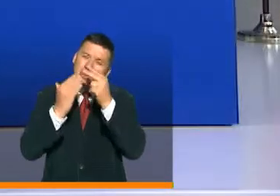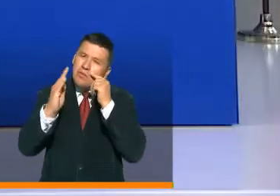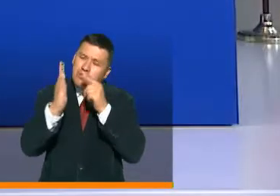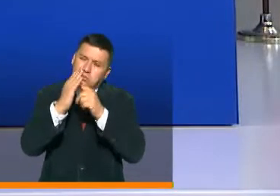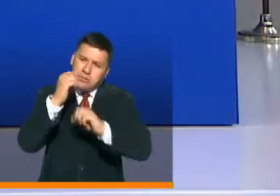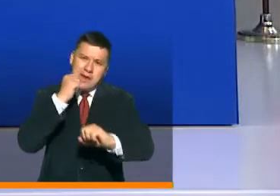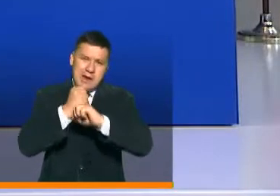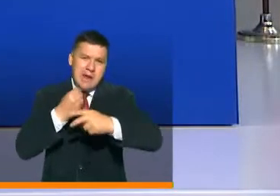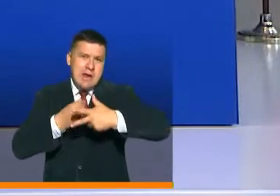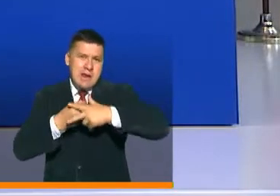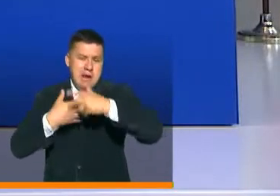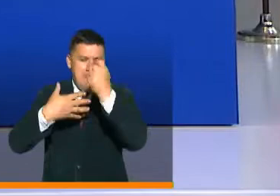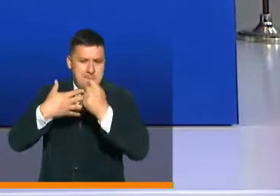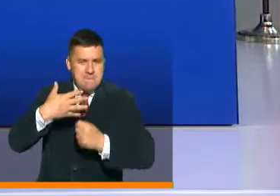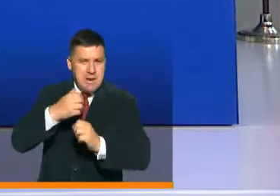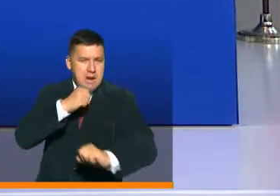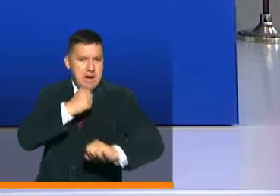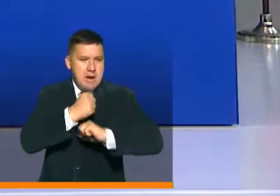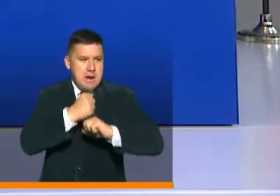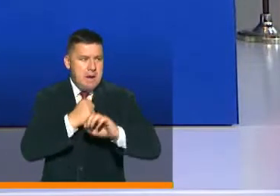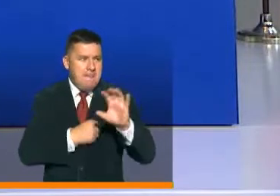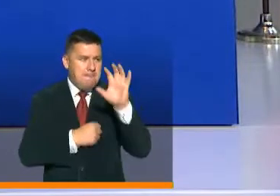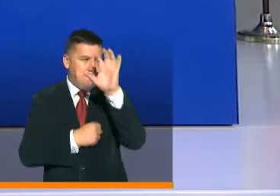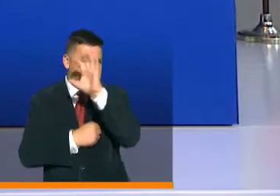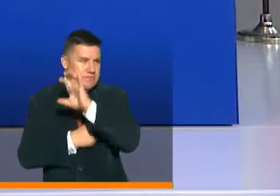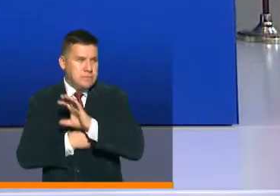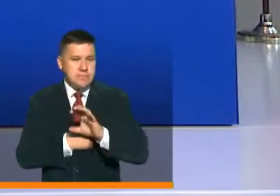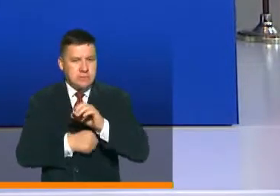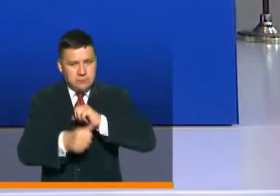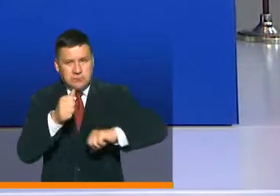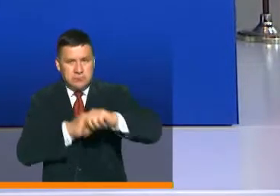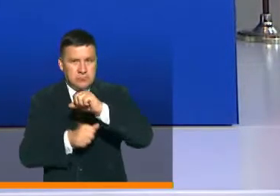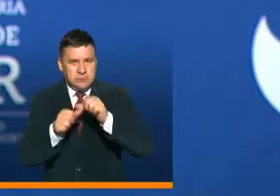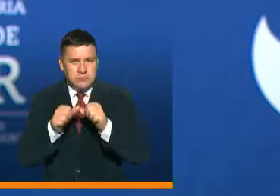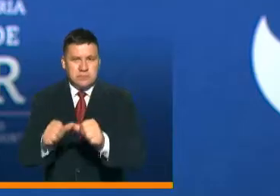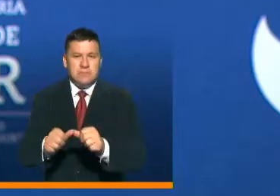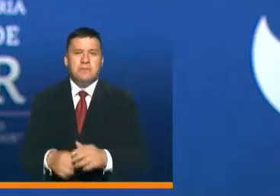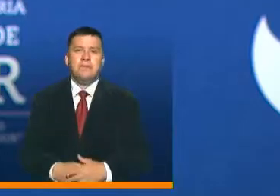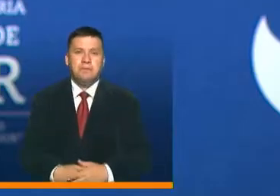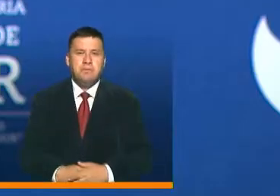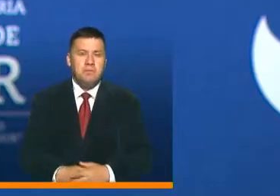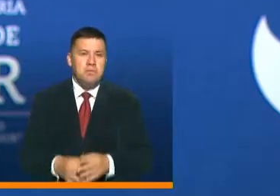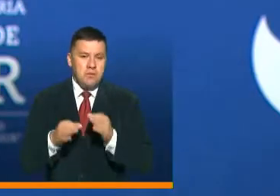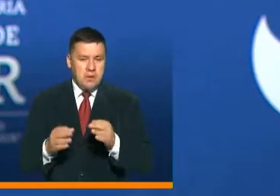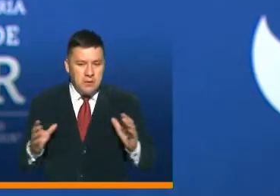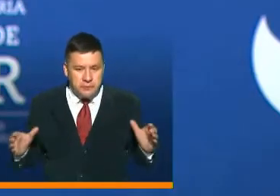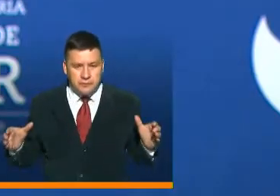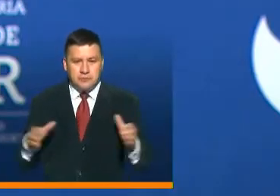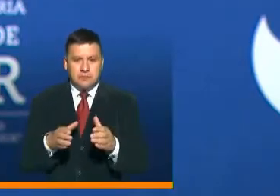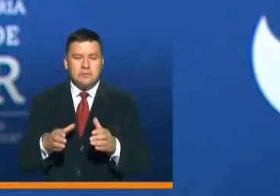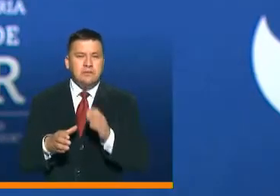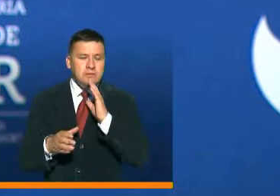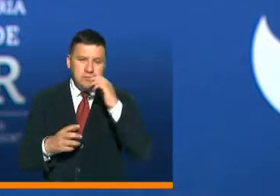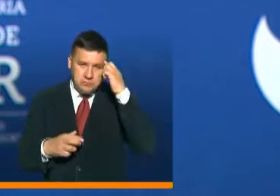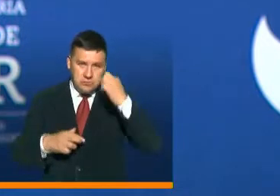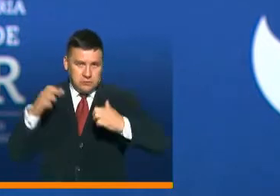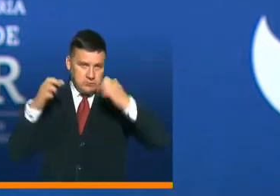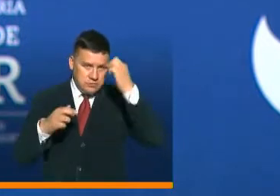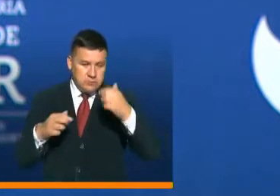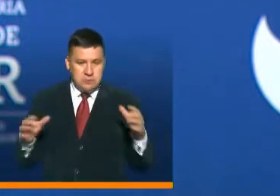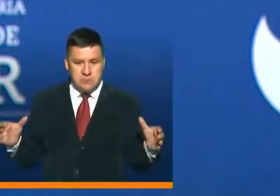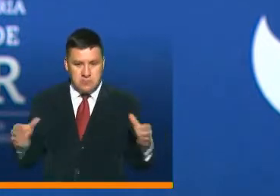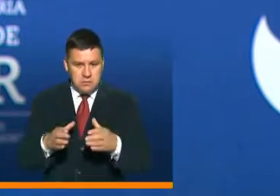las herramientas que permitan apoyar a los países de la región en la reactivación sostenible. Se conforme un grupo de expertos que